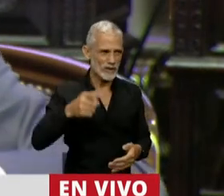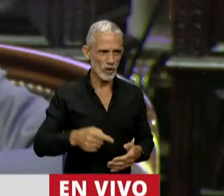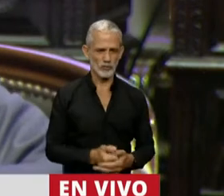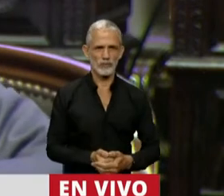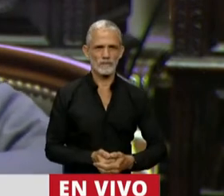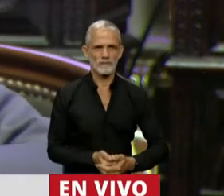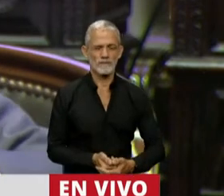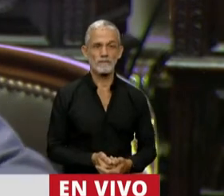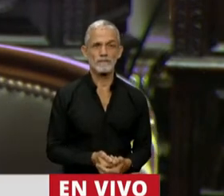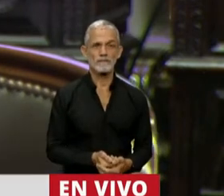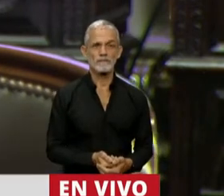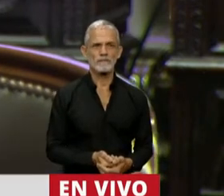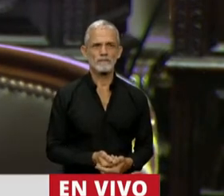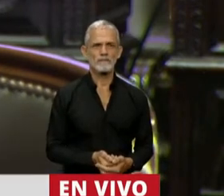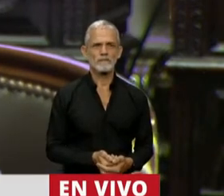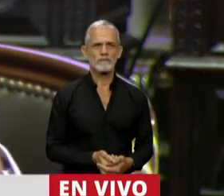Ahora,